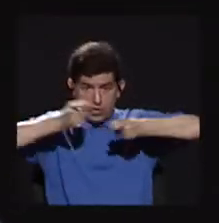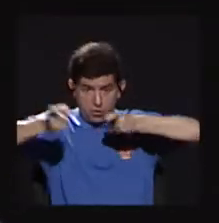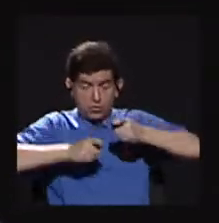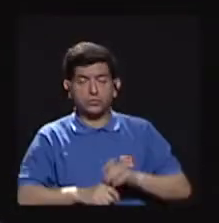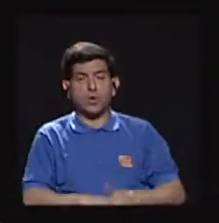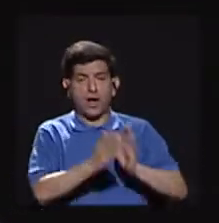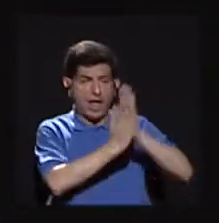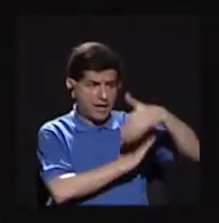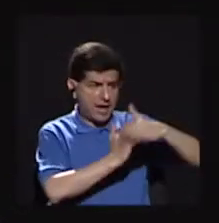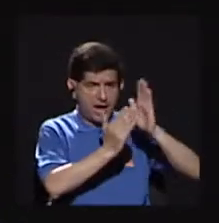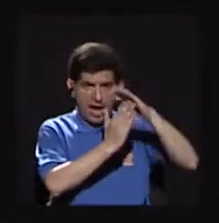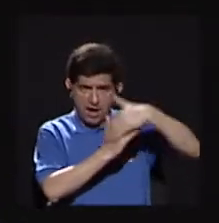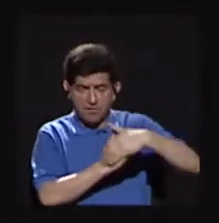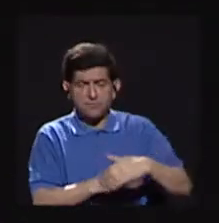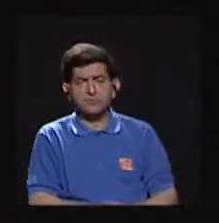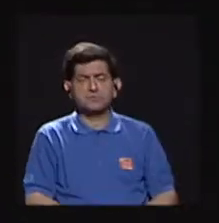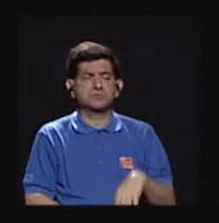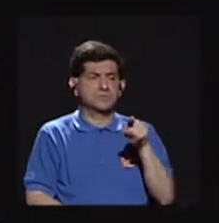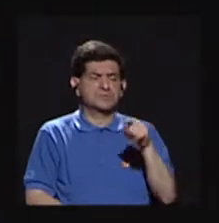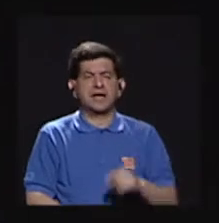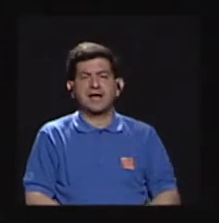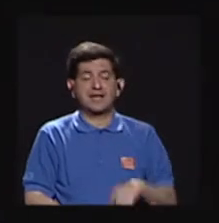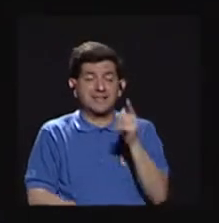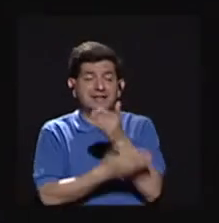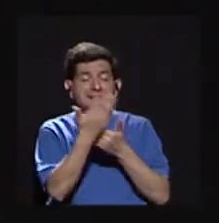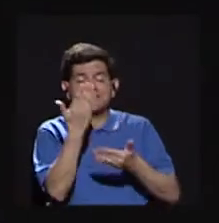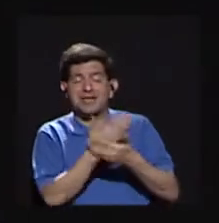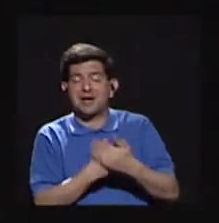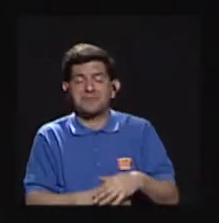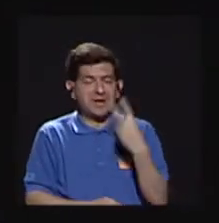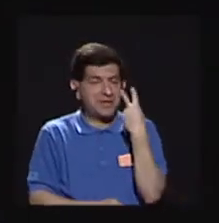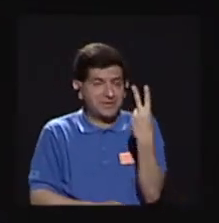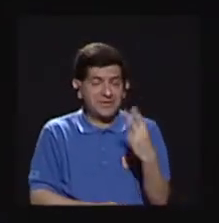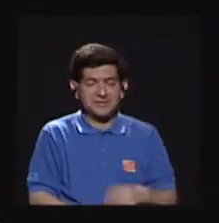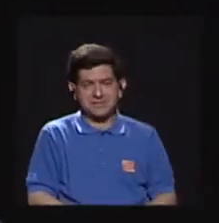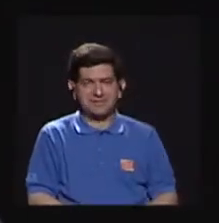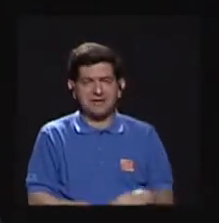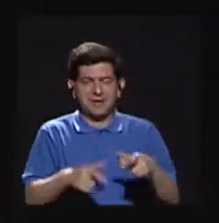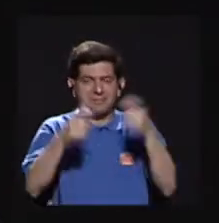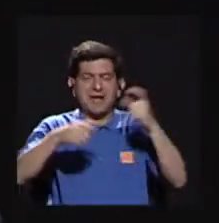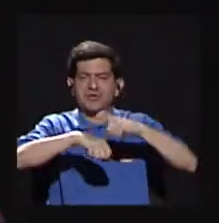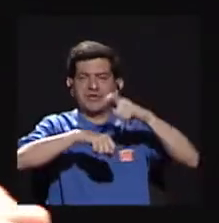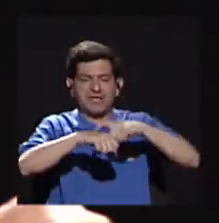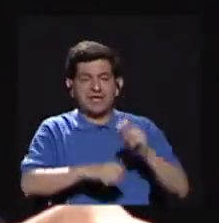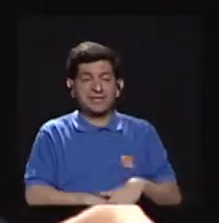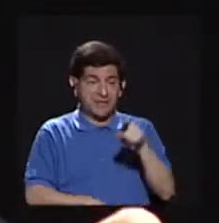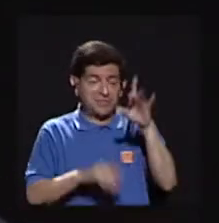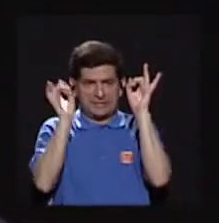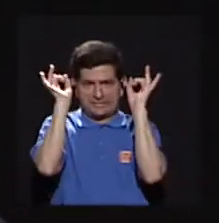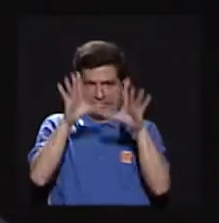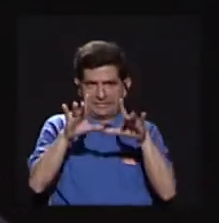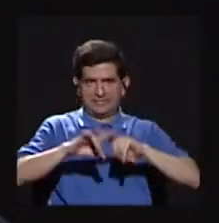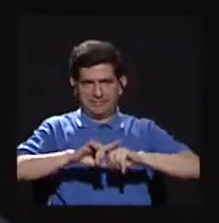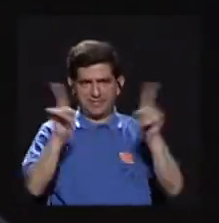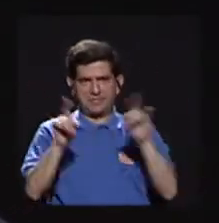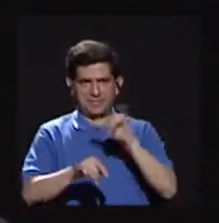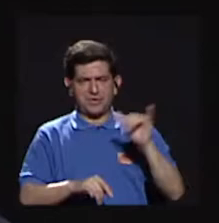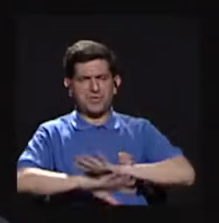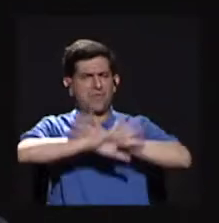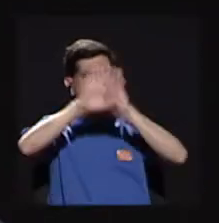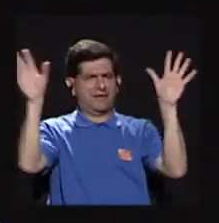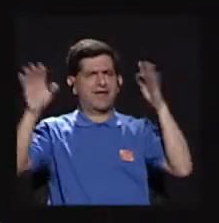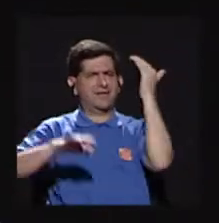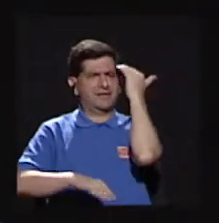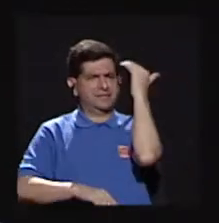de la mano libre de la mano invisible que es una mano peluda de la mayor parte del empleo pero con suficiente claridad